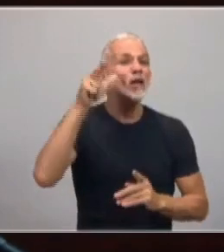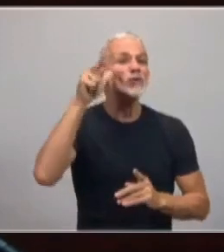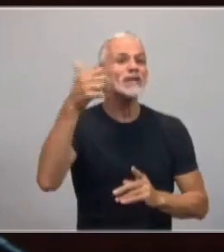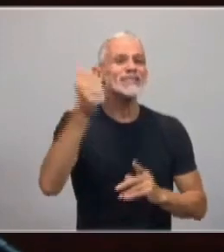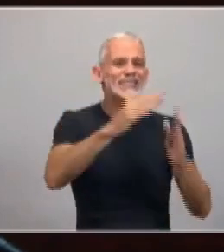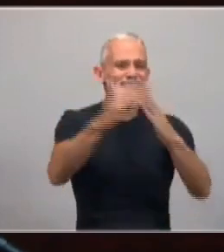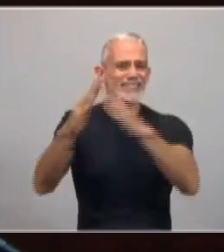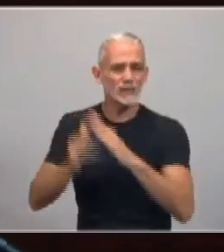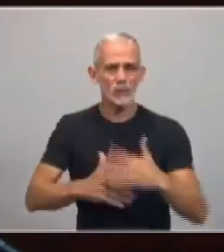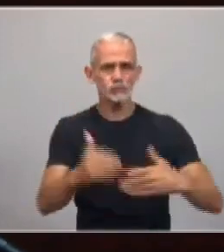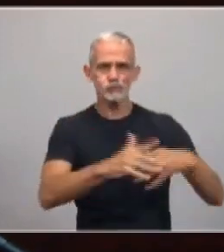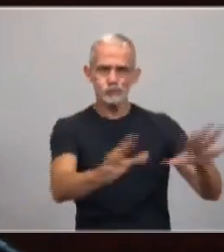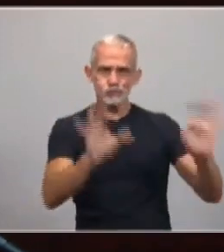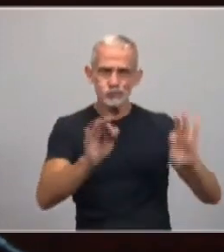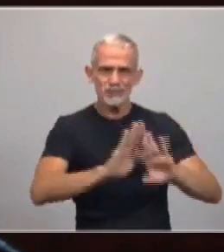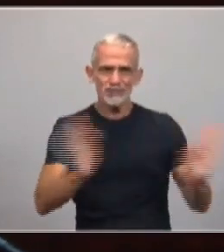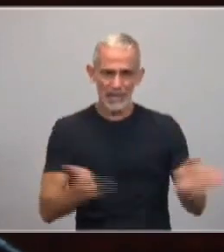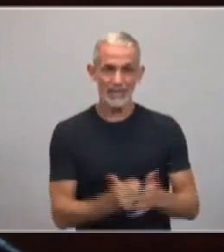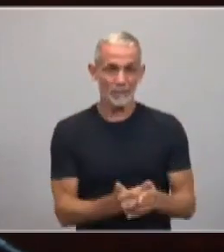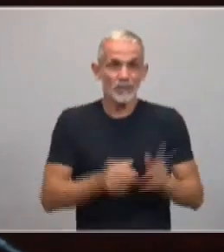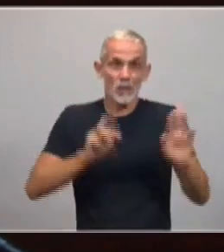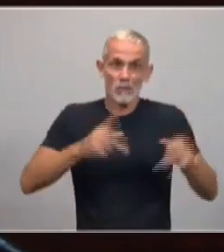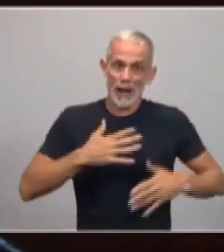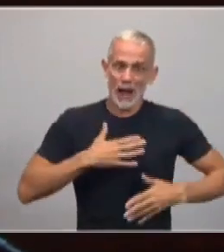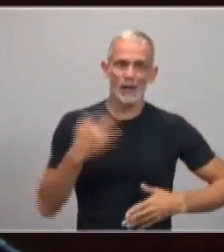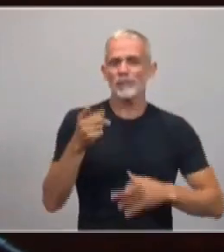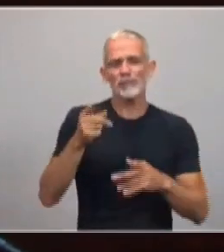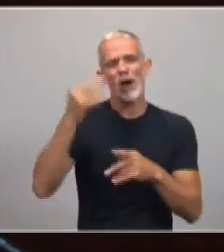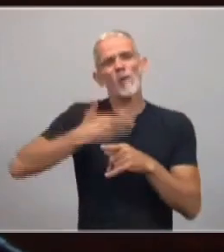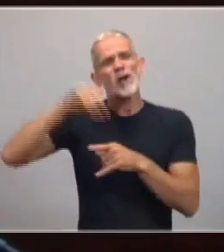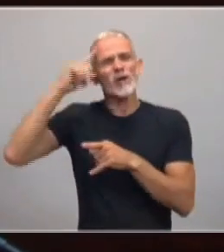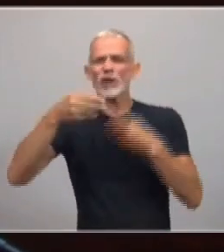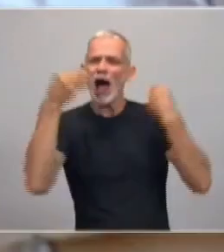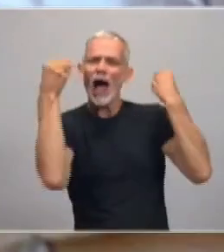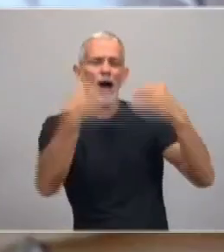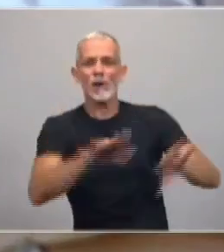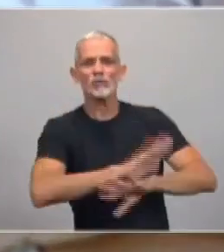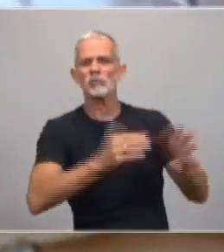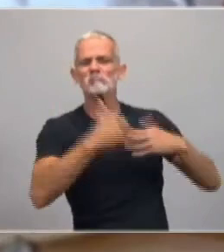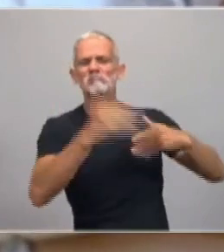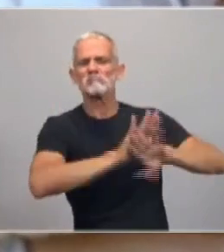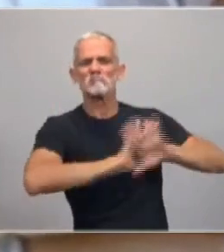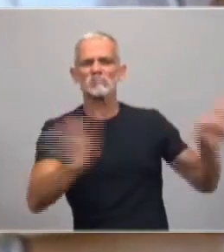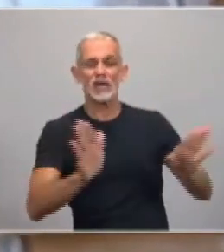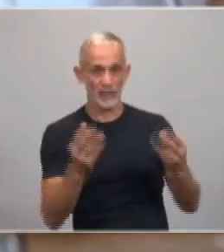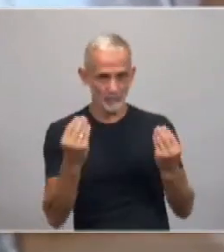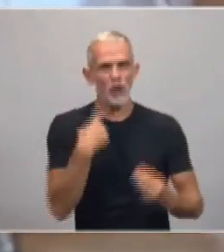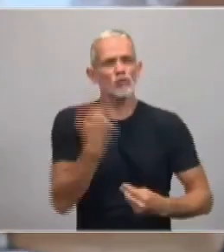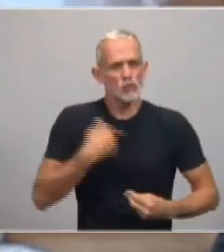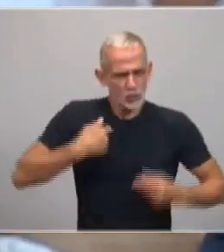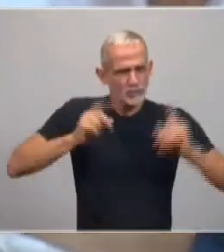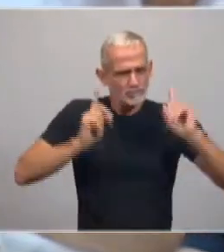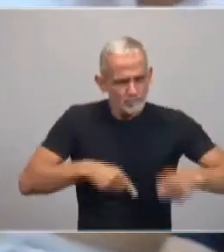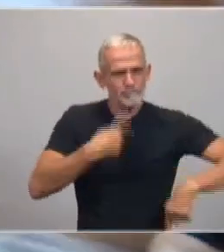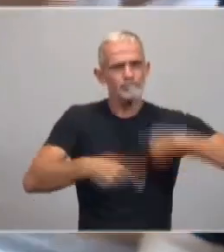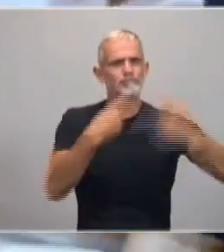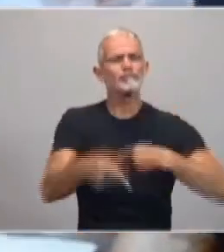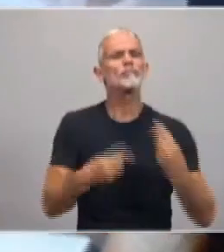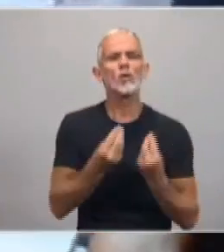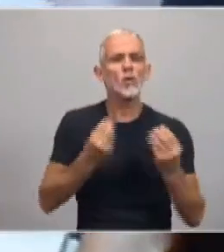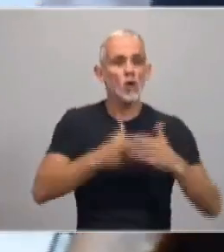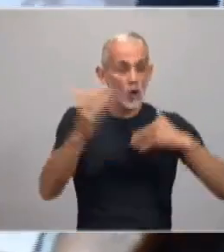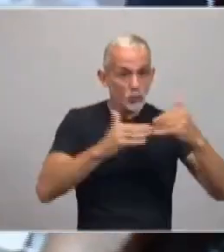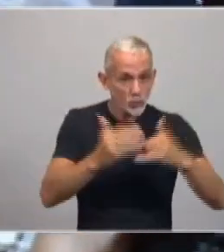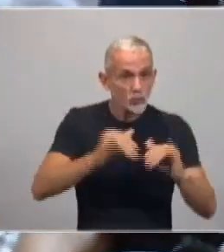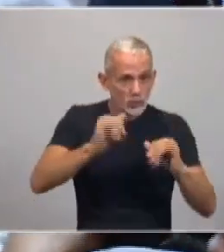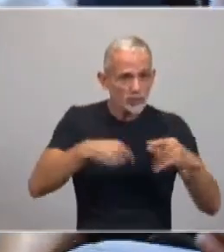21.086 viviendas. En respuesta a esta política de abandono y paralización, continuaremos sosteniendo con la